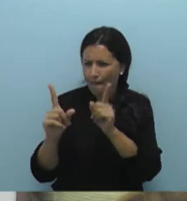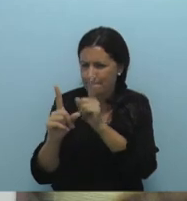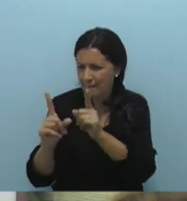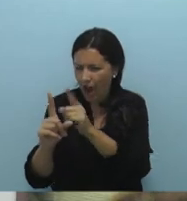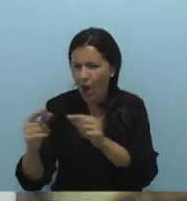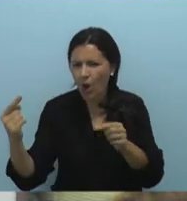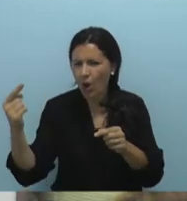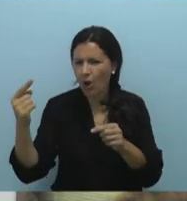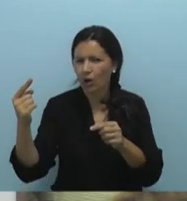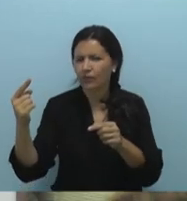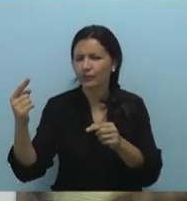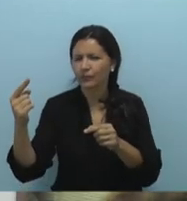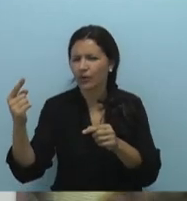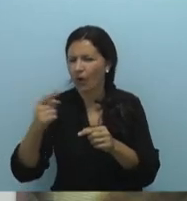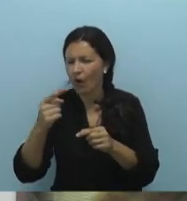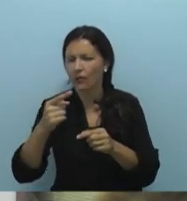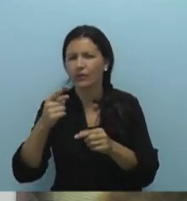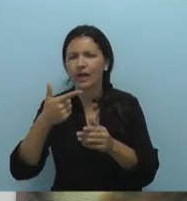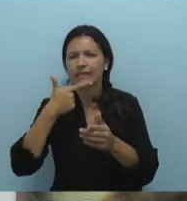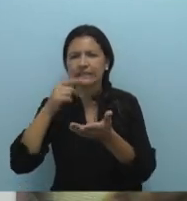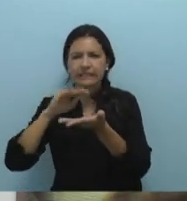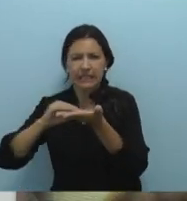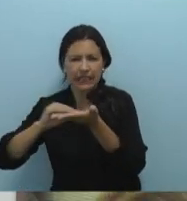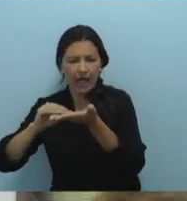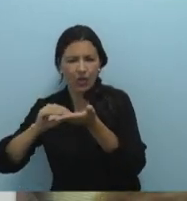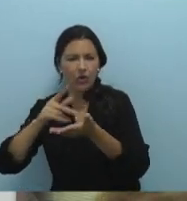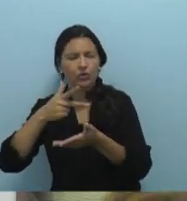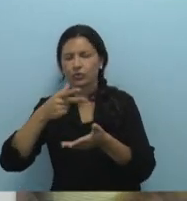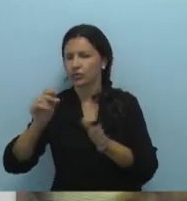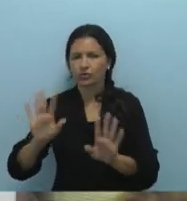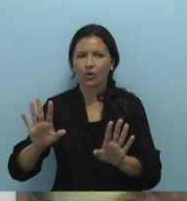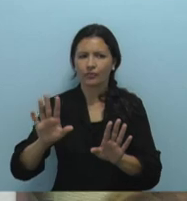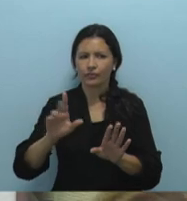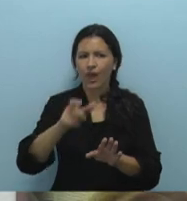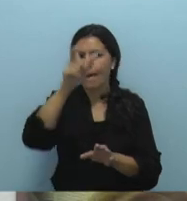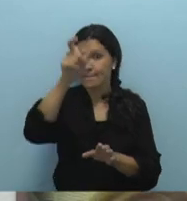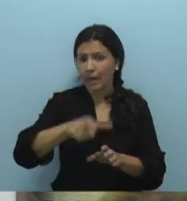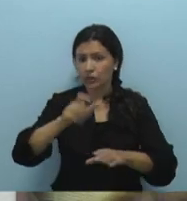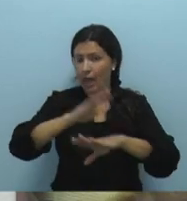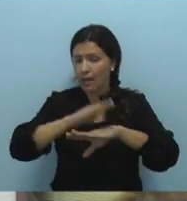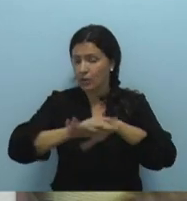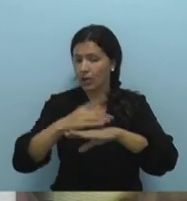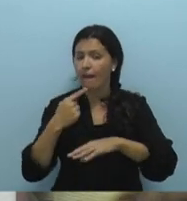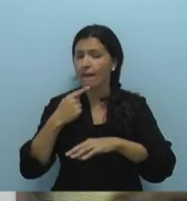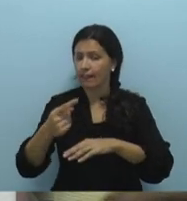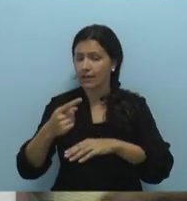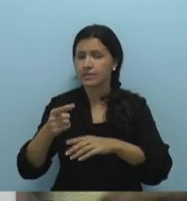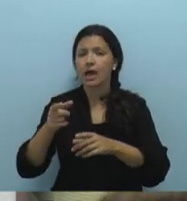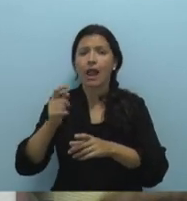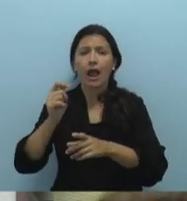un imputado, insisto, condenado, de Leonardo Peiti, que lo involucra. Hay una investigación